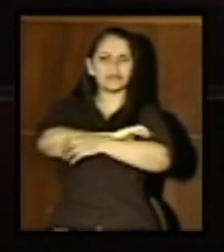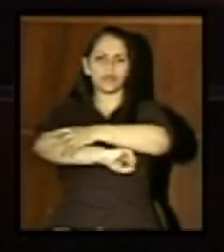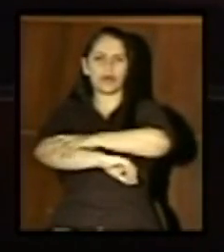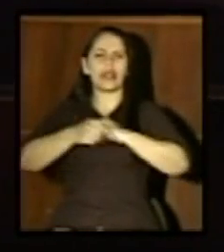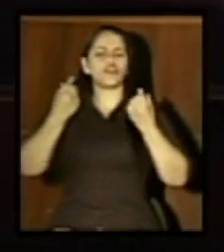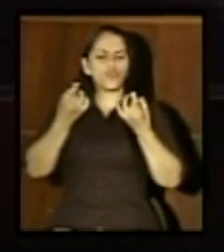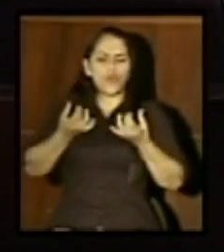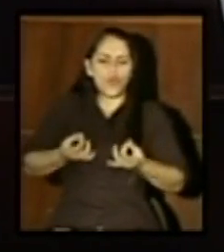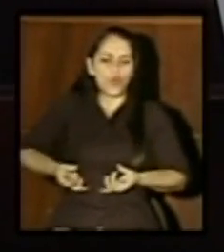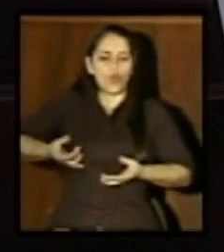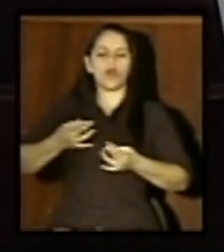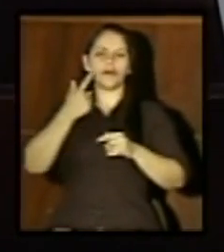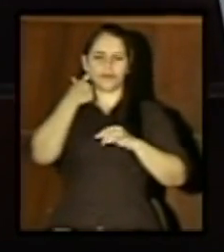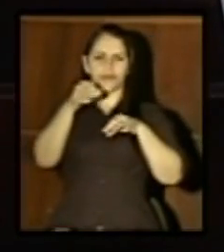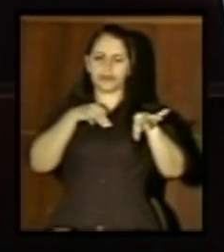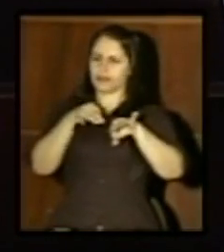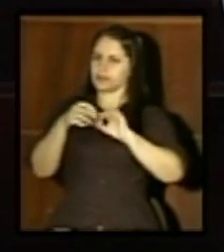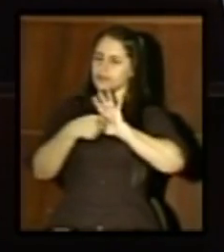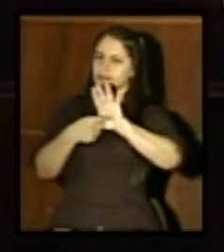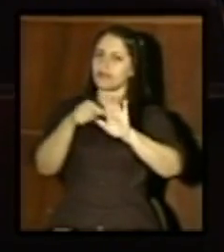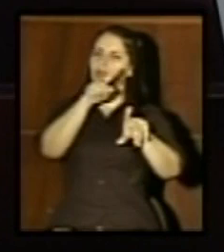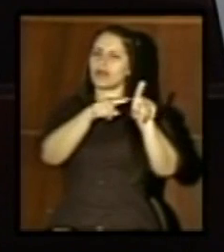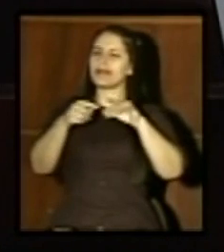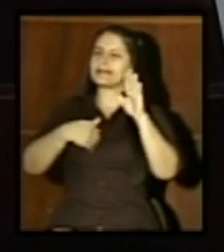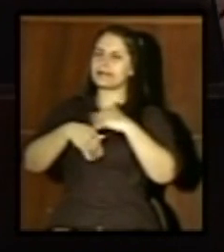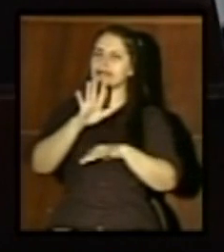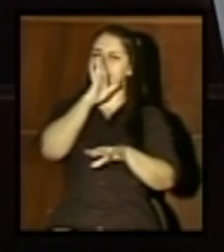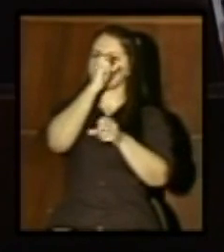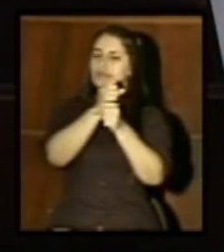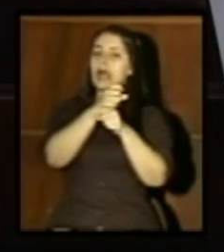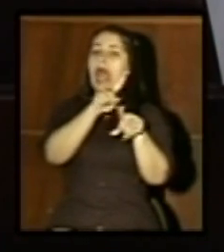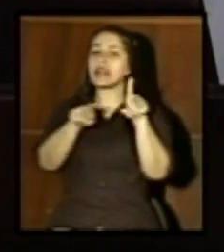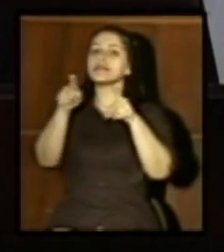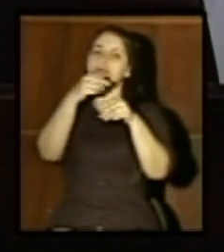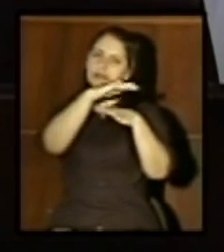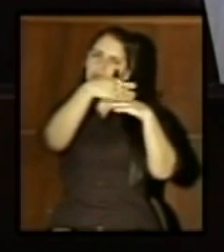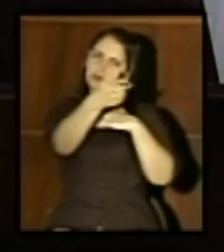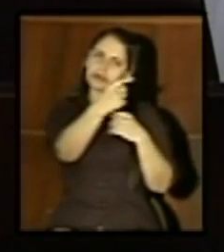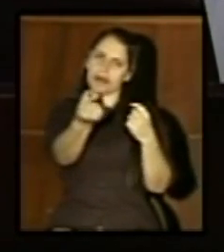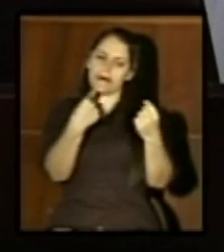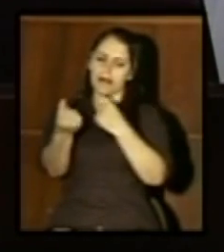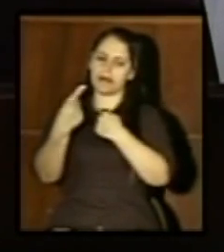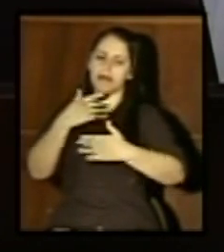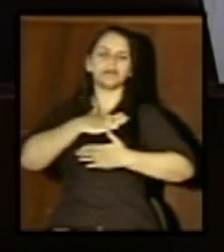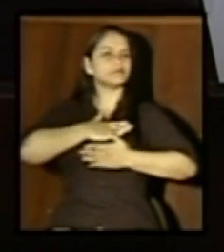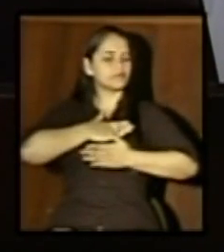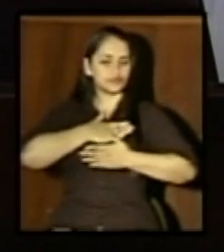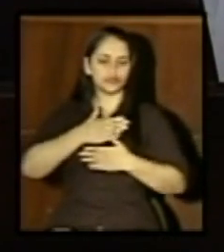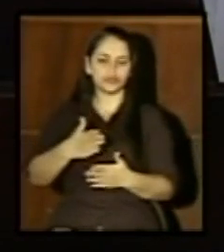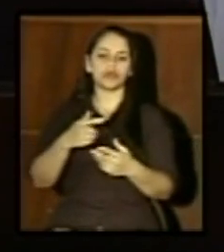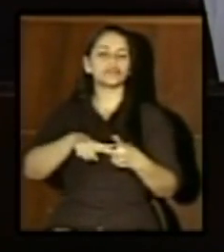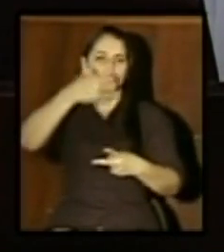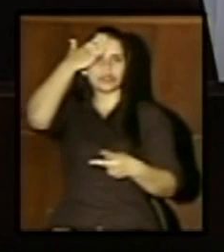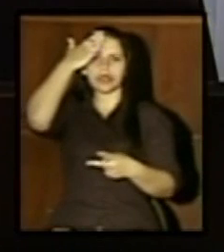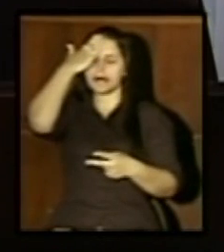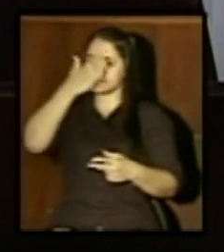Lo que vamos a hacer es simplemente destacar algunas más frecuentes y si queda alguna por fuera, al final ustedes me harán la pregunta y si yo puedo